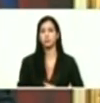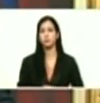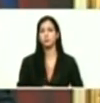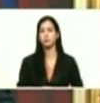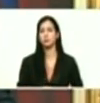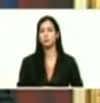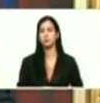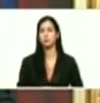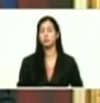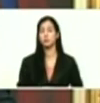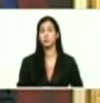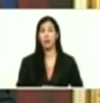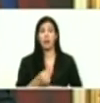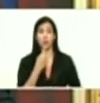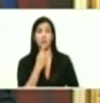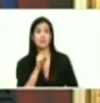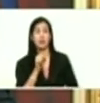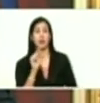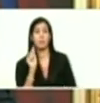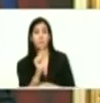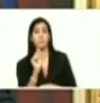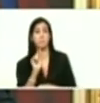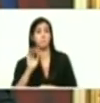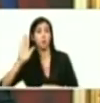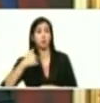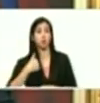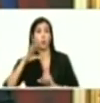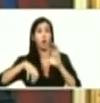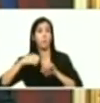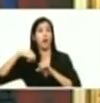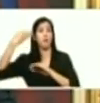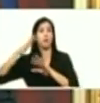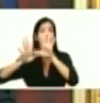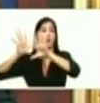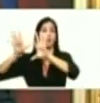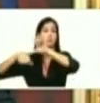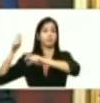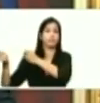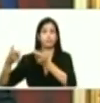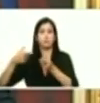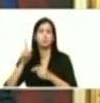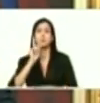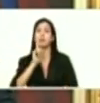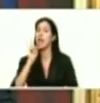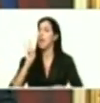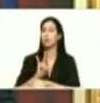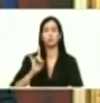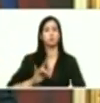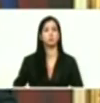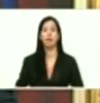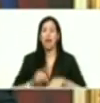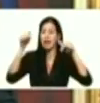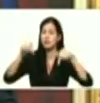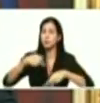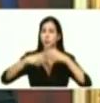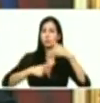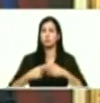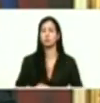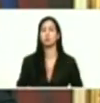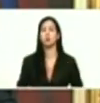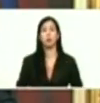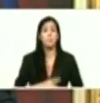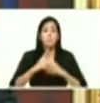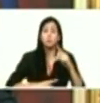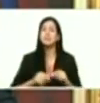quien le promete a usted continuar con el importado lo está engañando a producir se ha dicho o producimos o